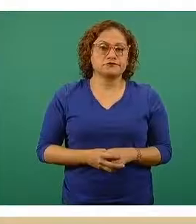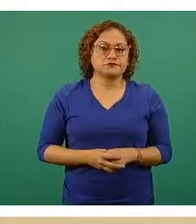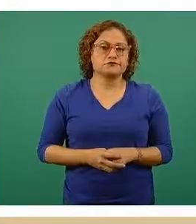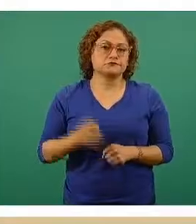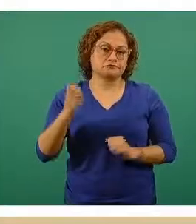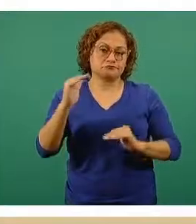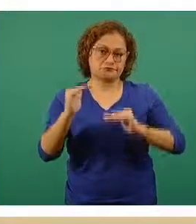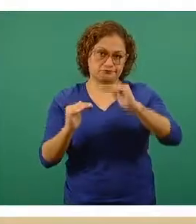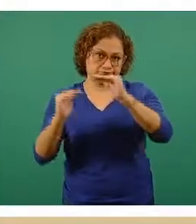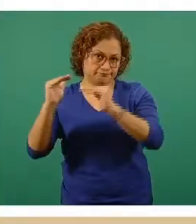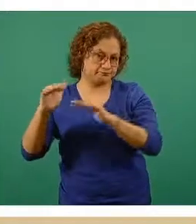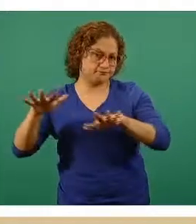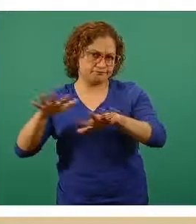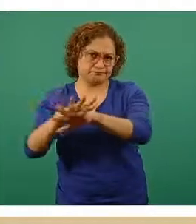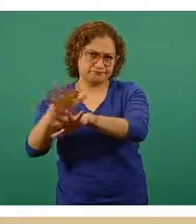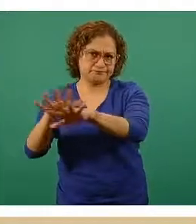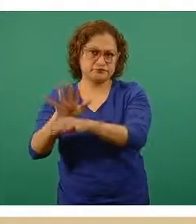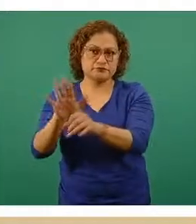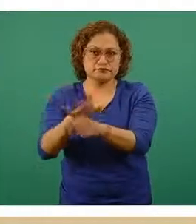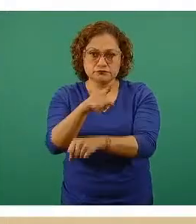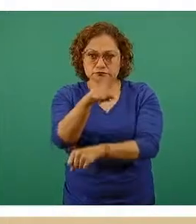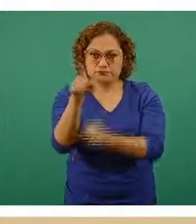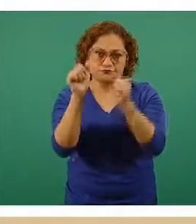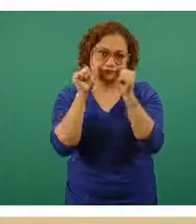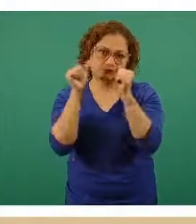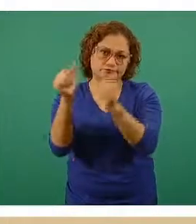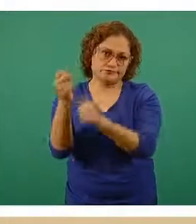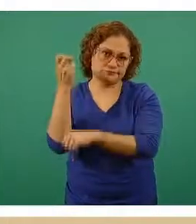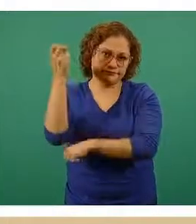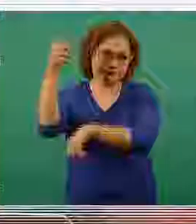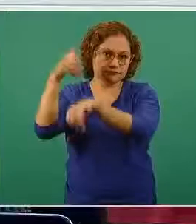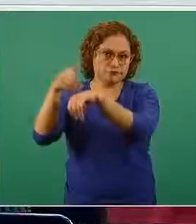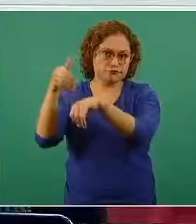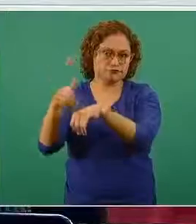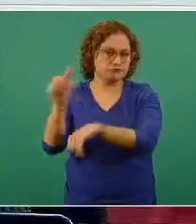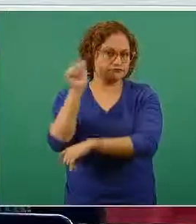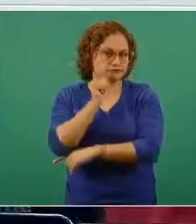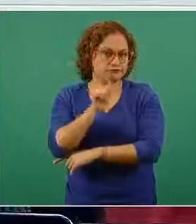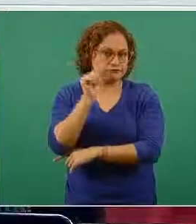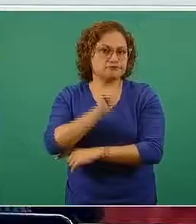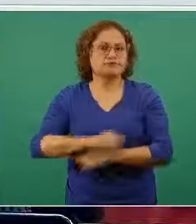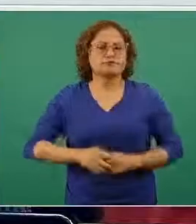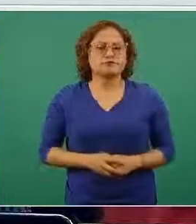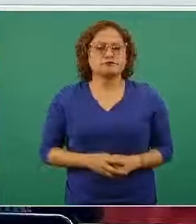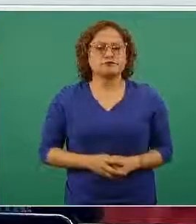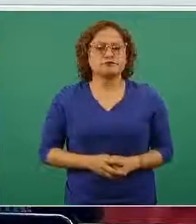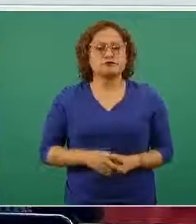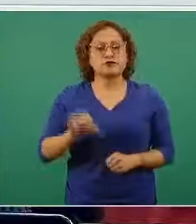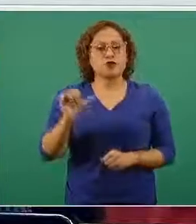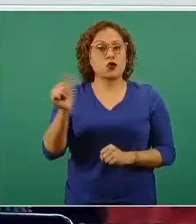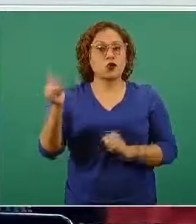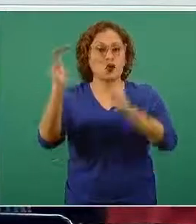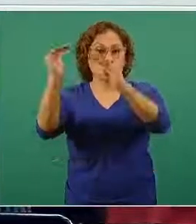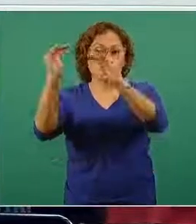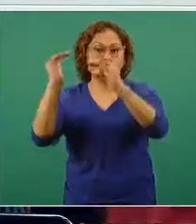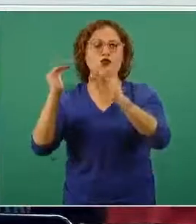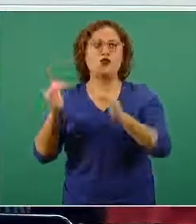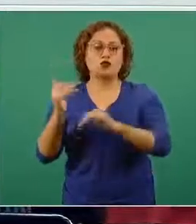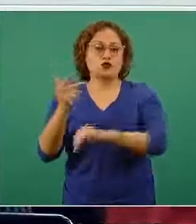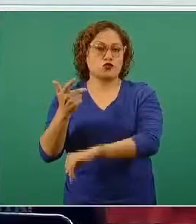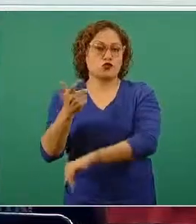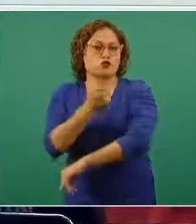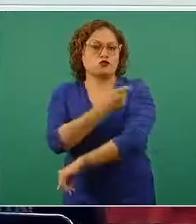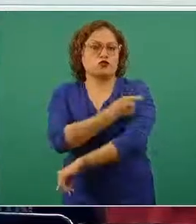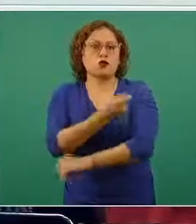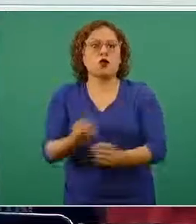que tiene. Por eso es muy importante que nosotros sigamos esta parte de esta cifra. Y una cifra muy importante son los esquemas completos de